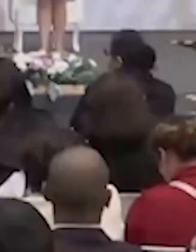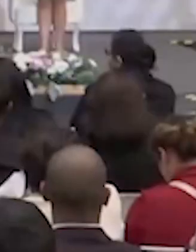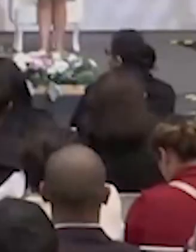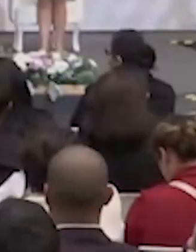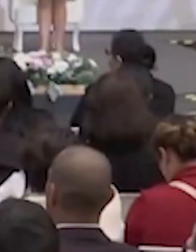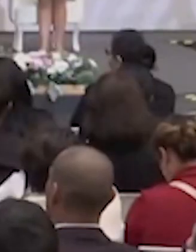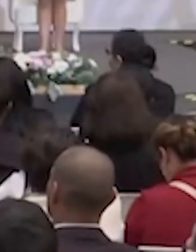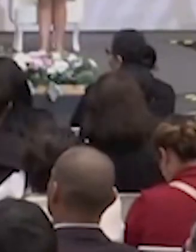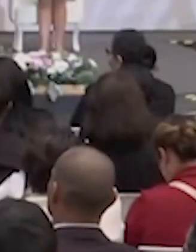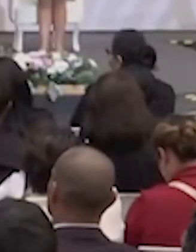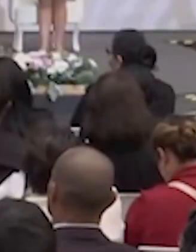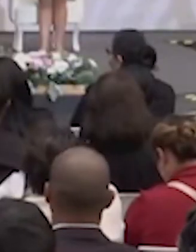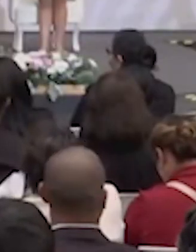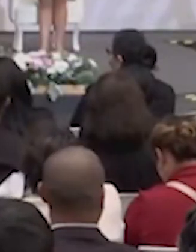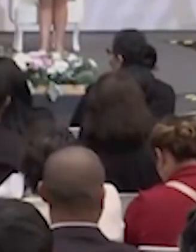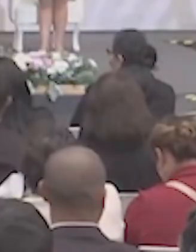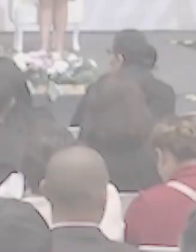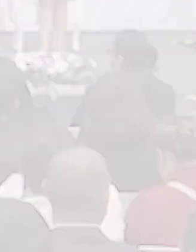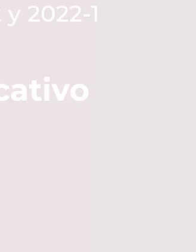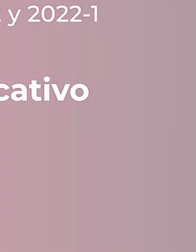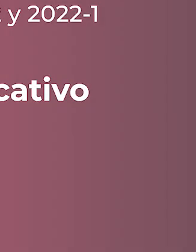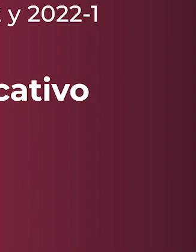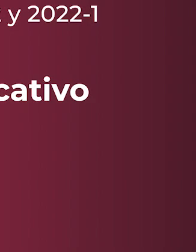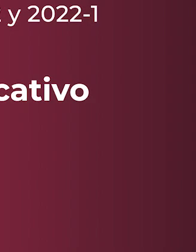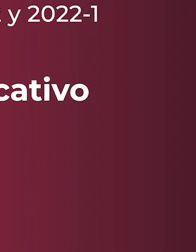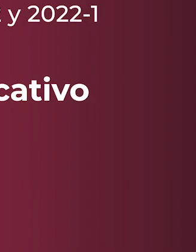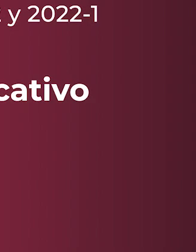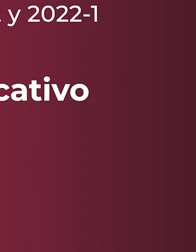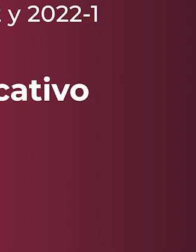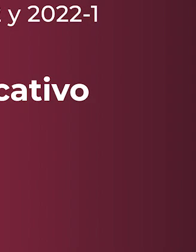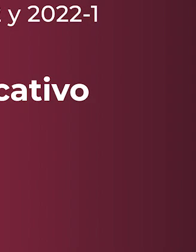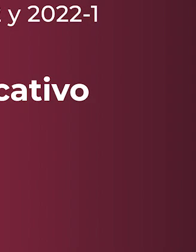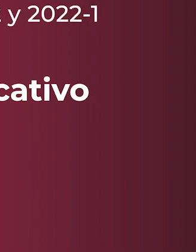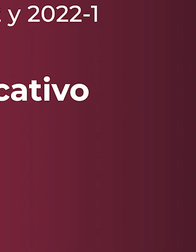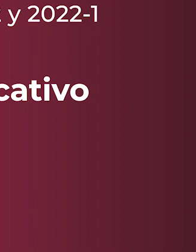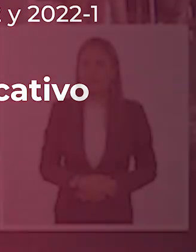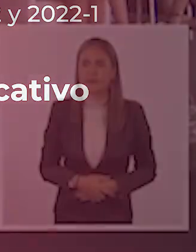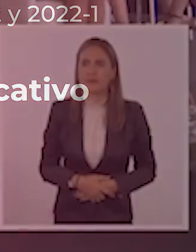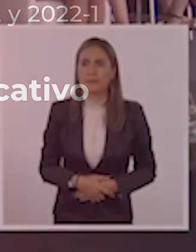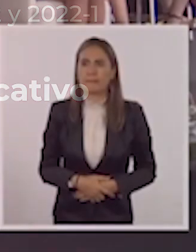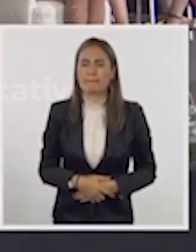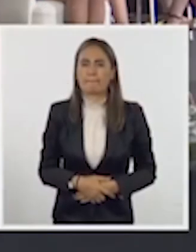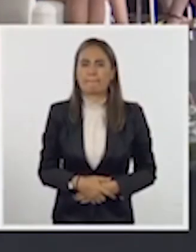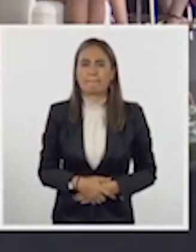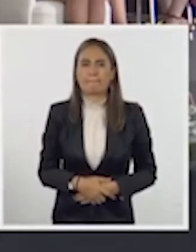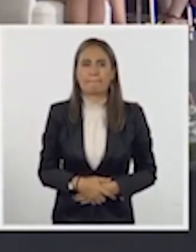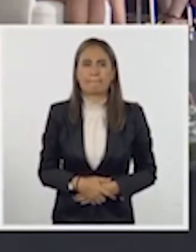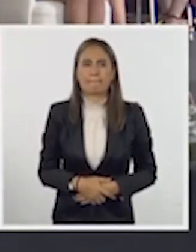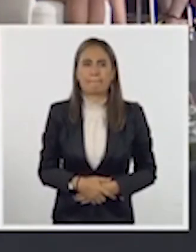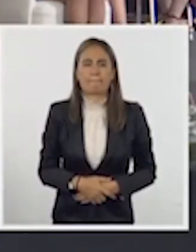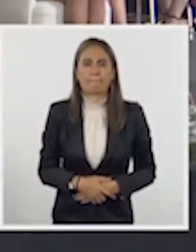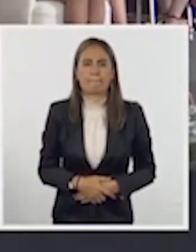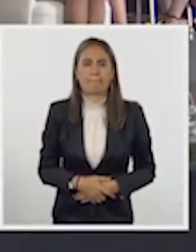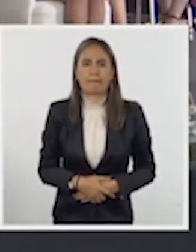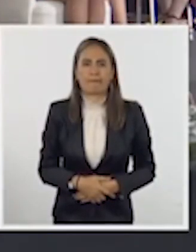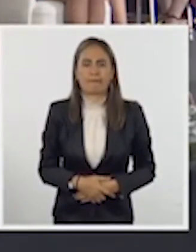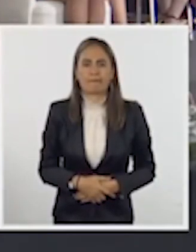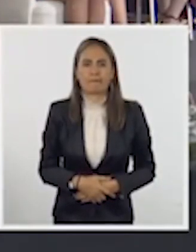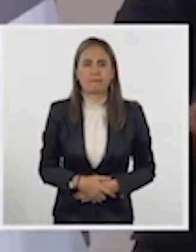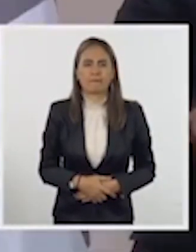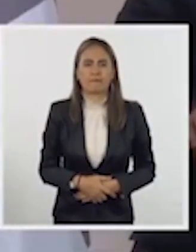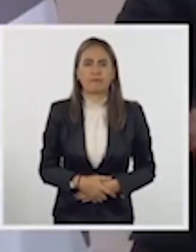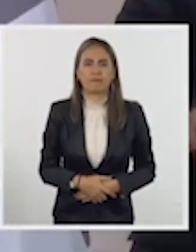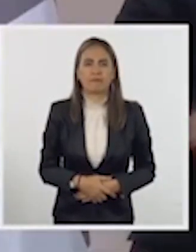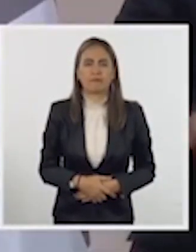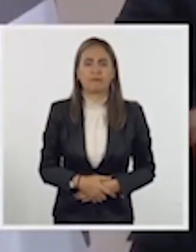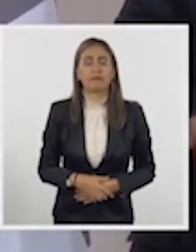logro y de este sueño cumplido en la UNADEM. Durante la cuarta ceremonia, en su calidad de padrino de ambas generaciones del Programa Educativo